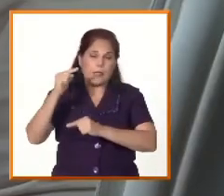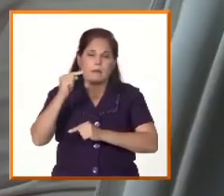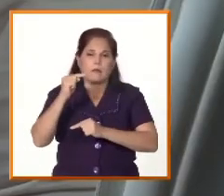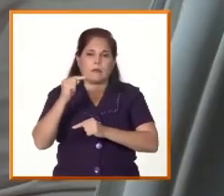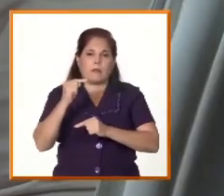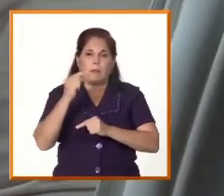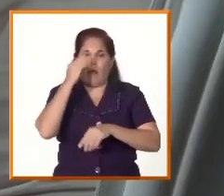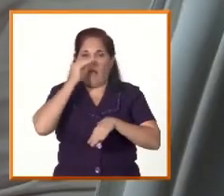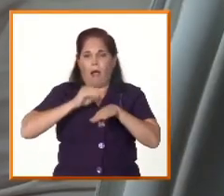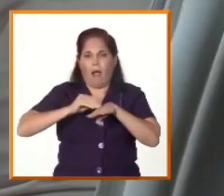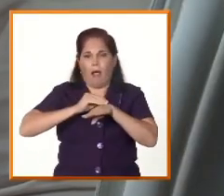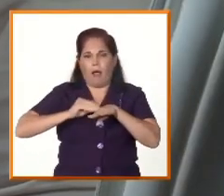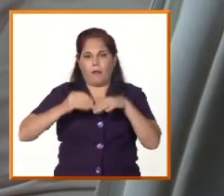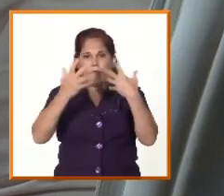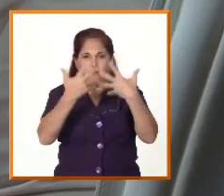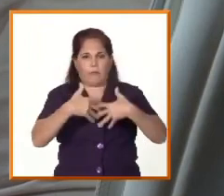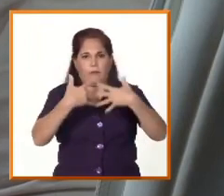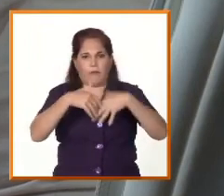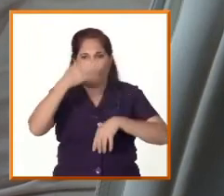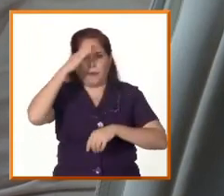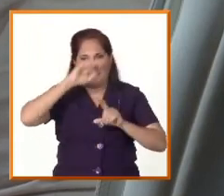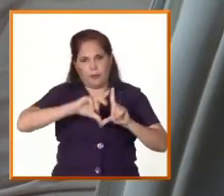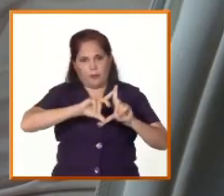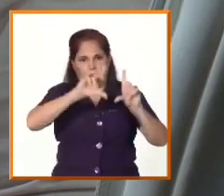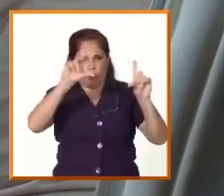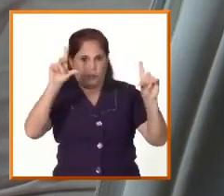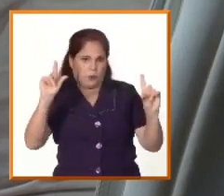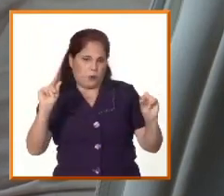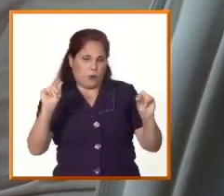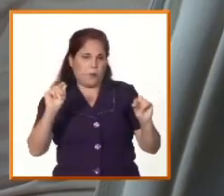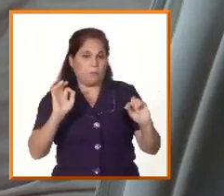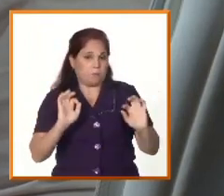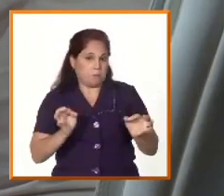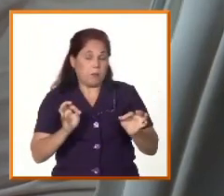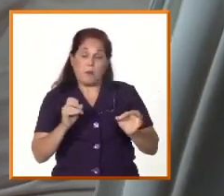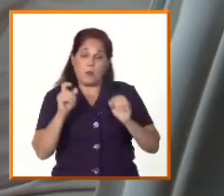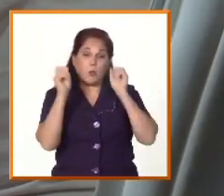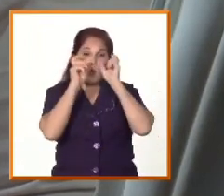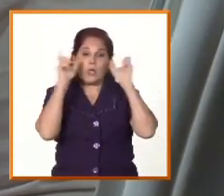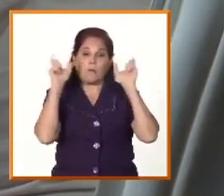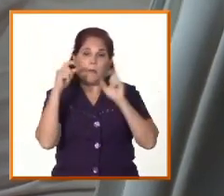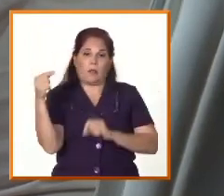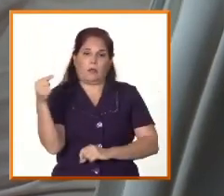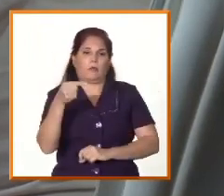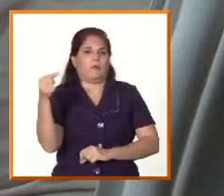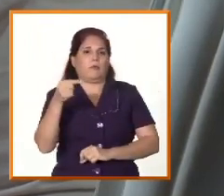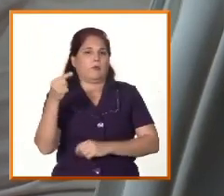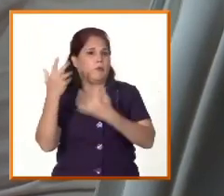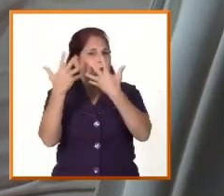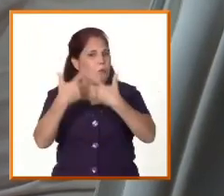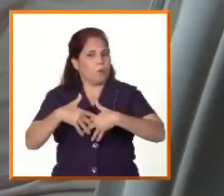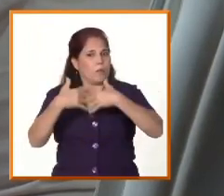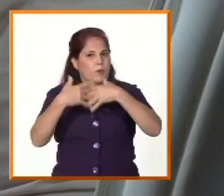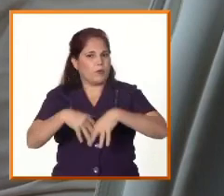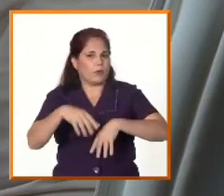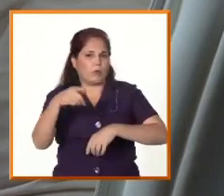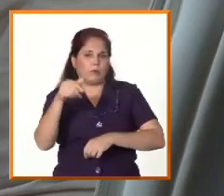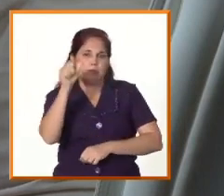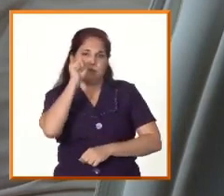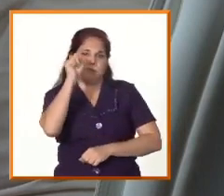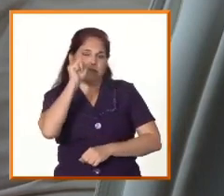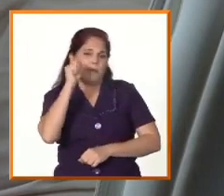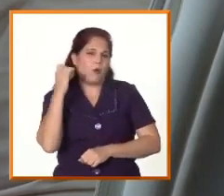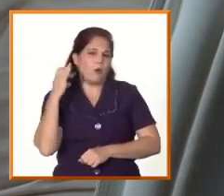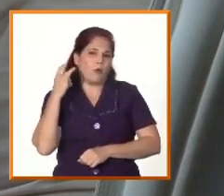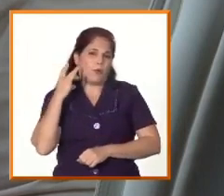de nuestra bebida Y eso medio pues ha tenido impacto sin dudas en la en la producción de bebidas alcohólicas en el